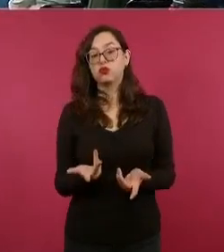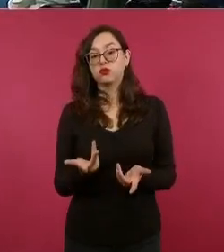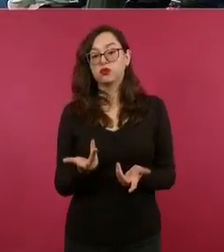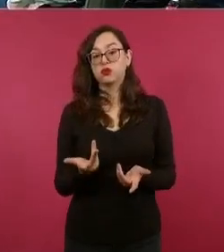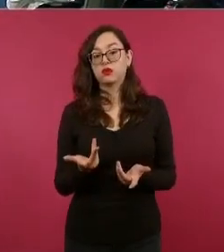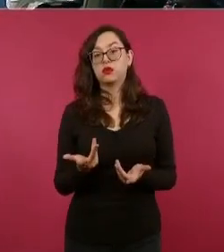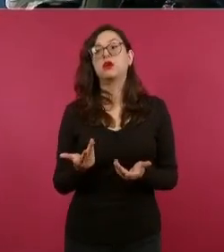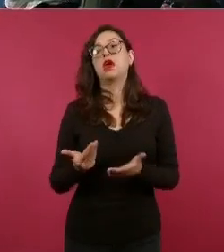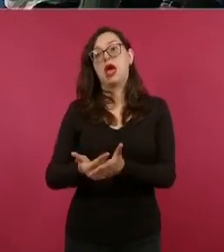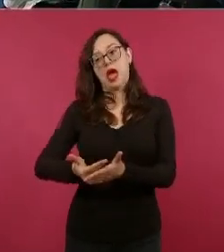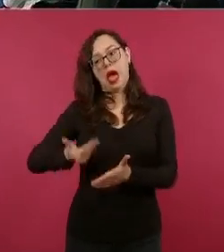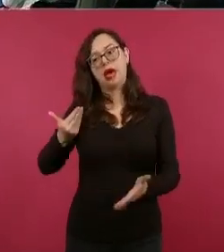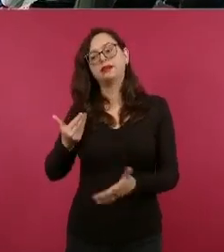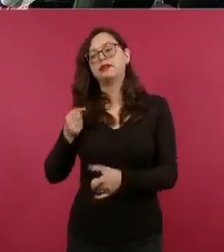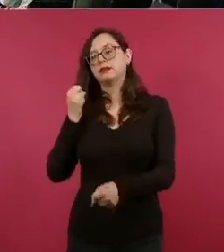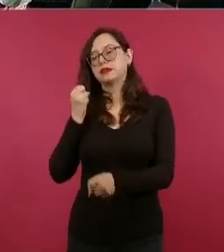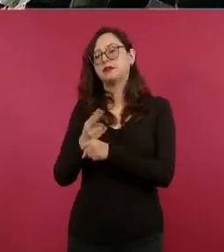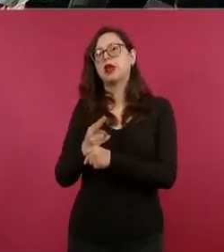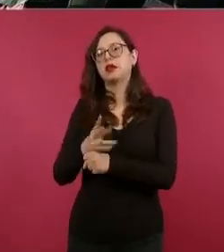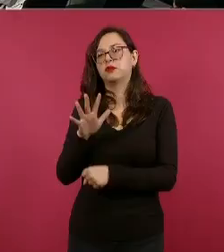se atienda más lo preventivo,